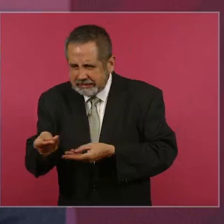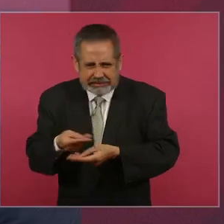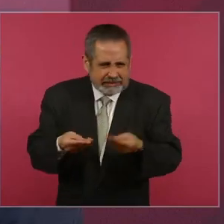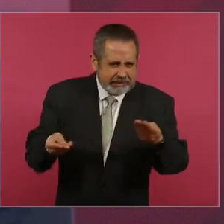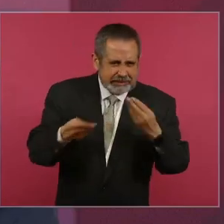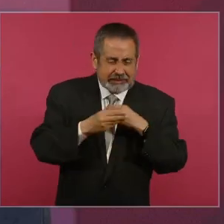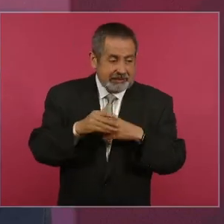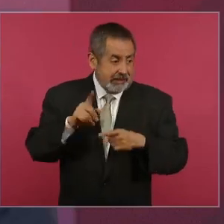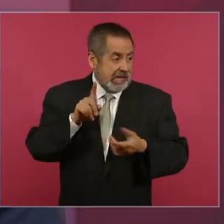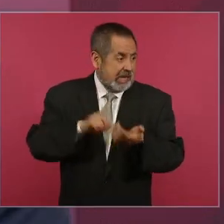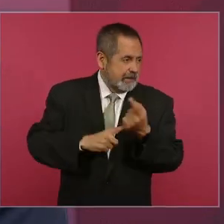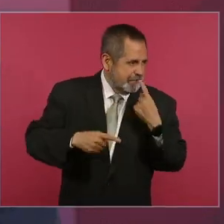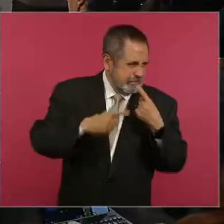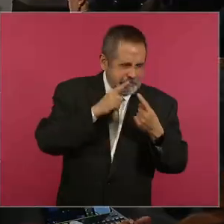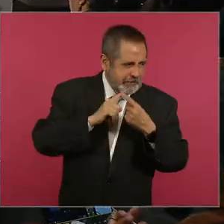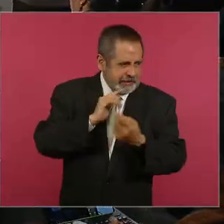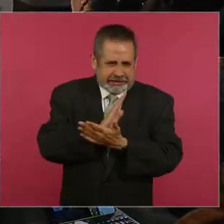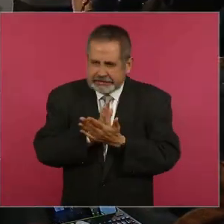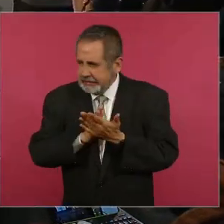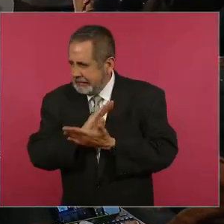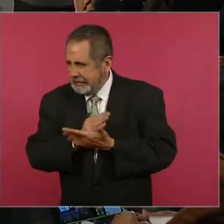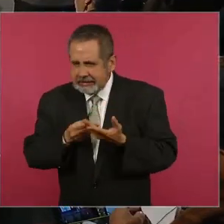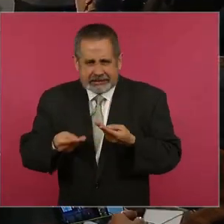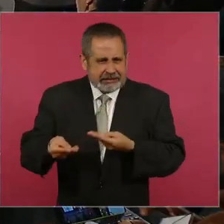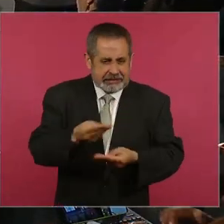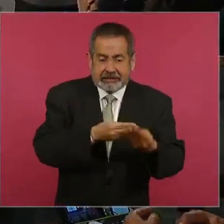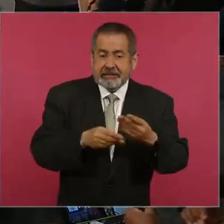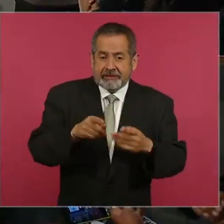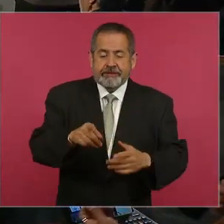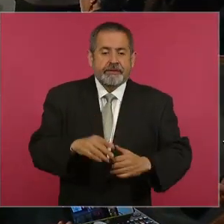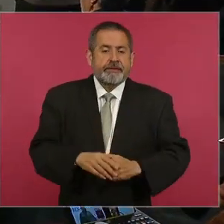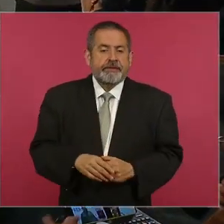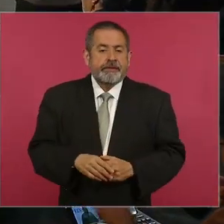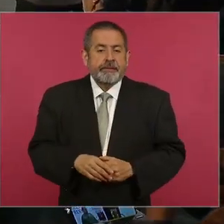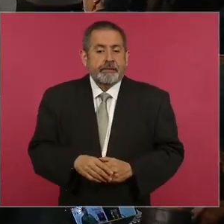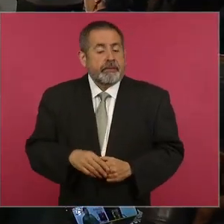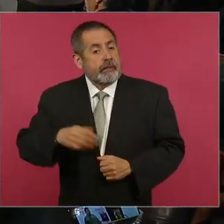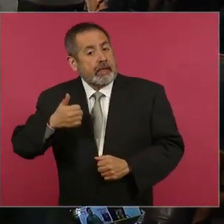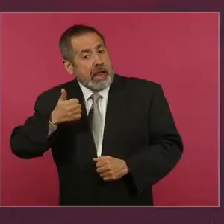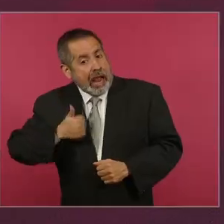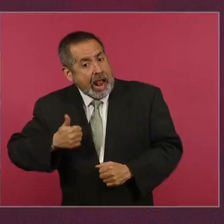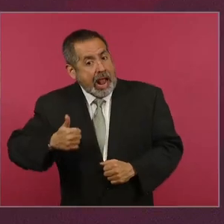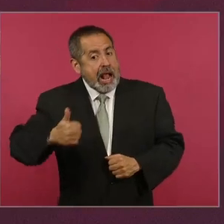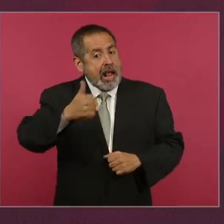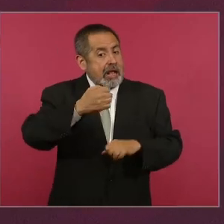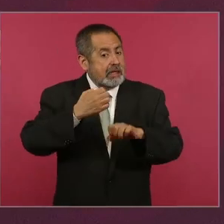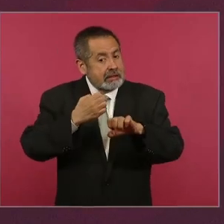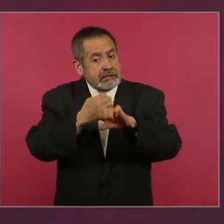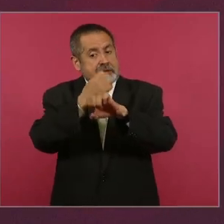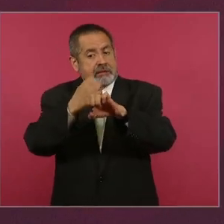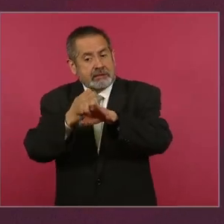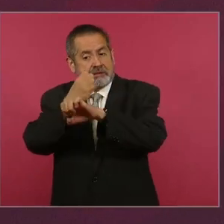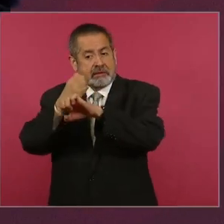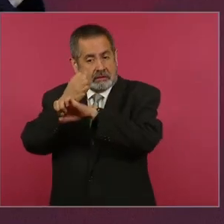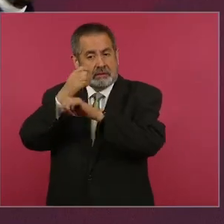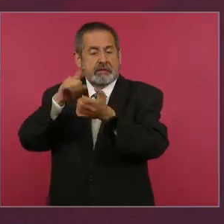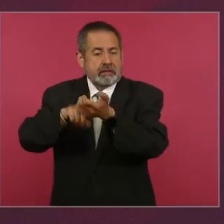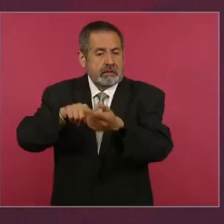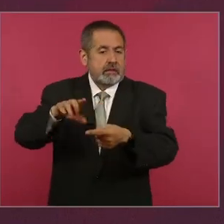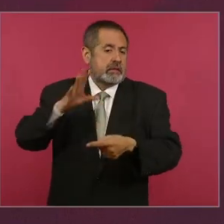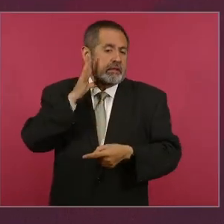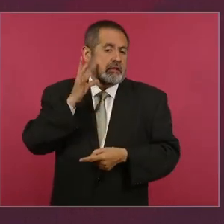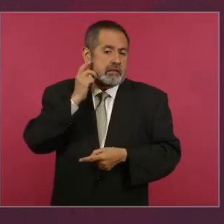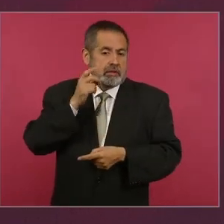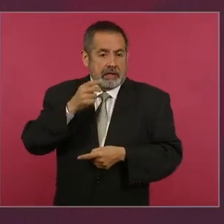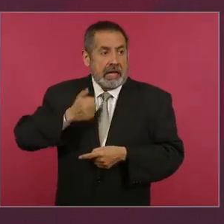cuando se repartían ellos el presupuesto, de cada estado, en la Cámara de Diputados,